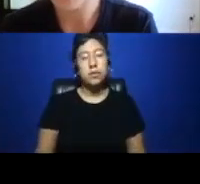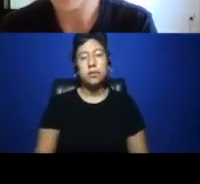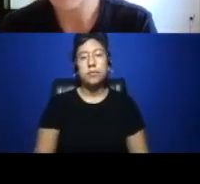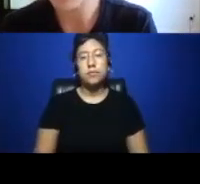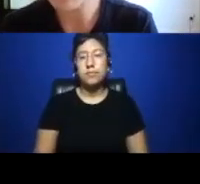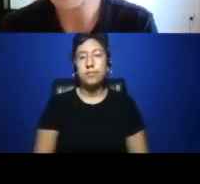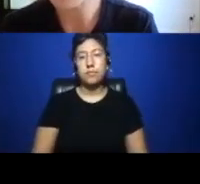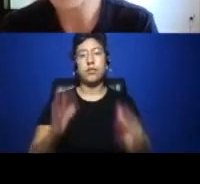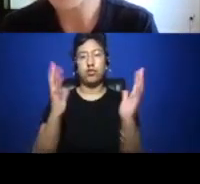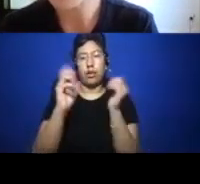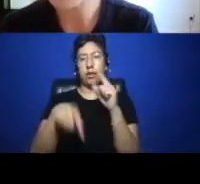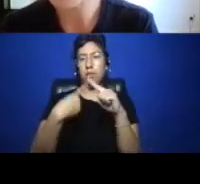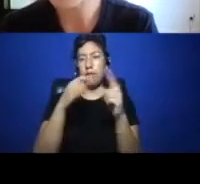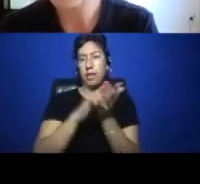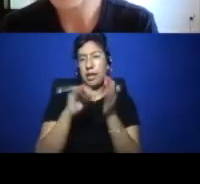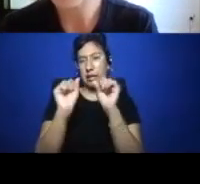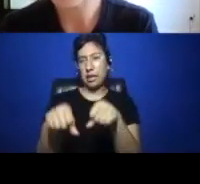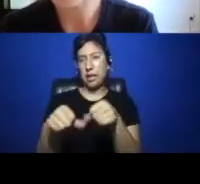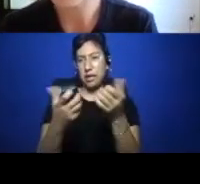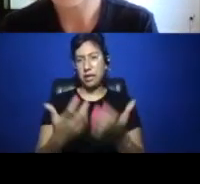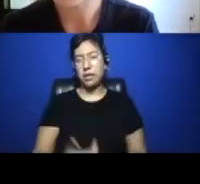gente? También podemos hablar sobre eso.